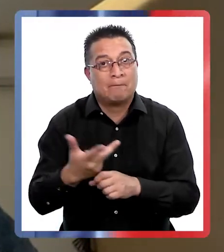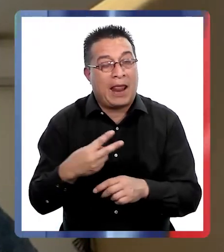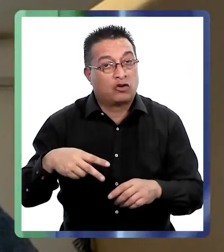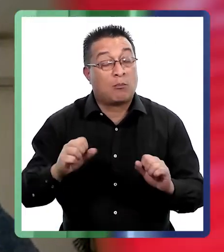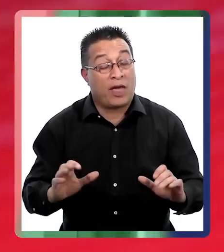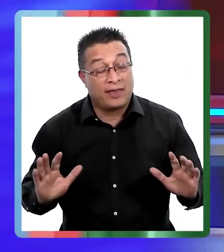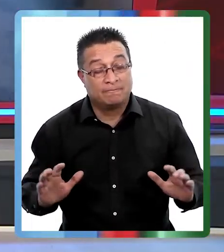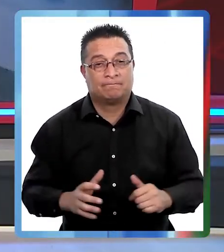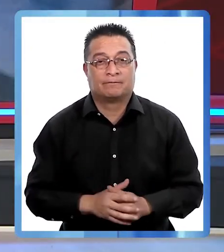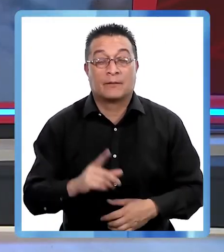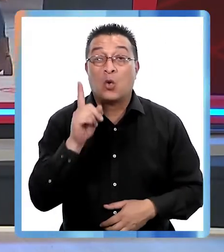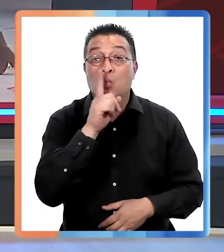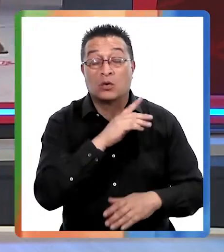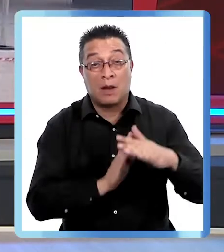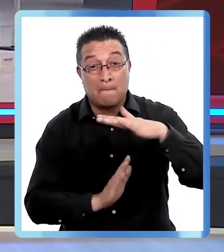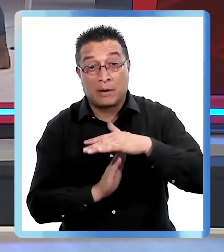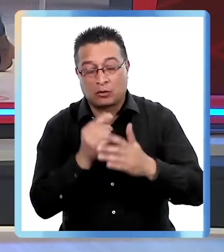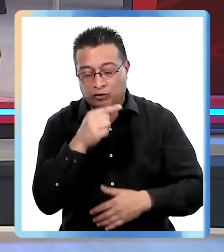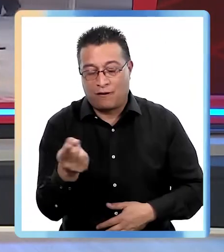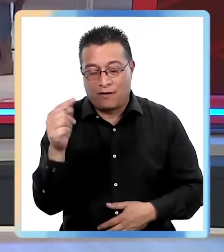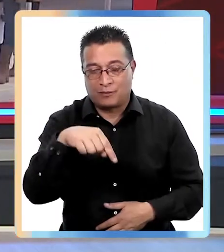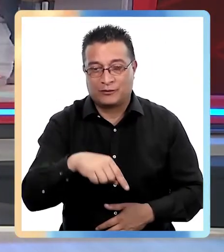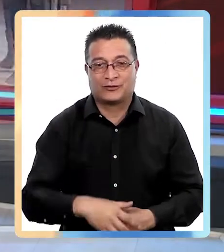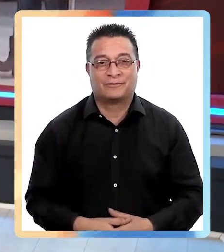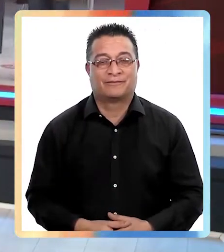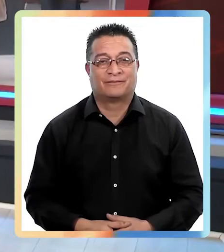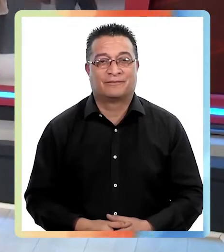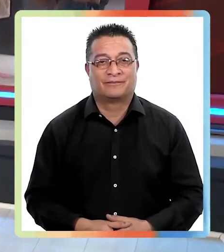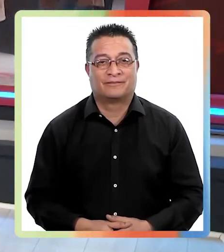noticias. Última pausa y estamos de vuelta, no se vayan.